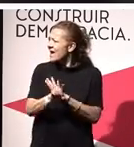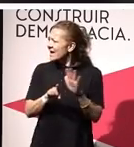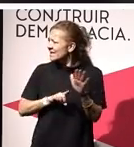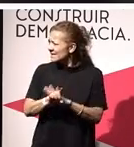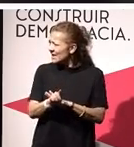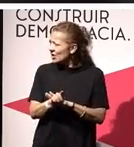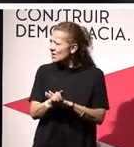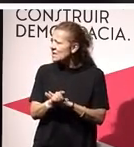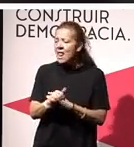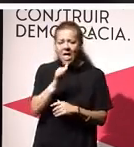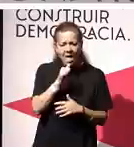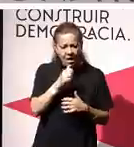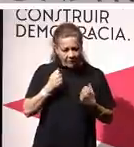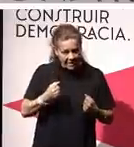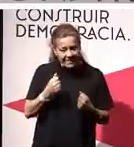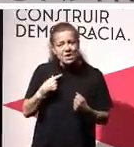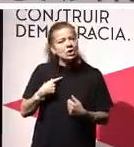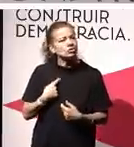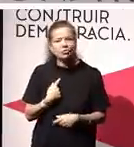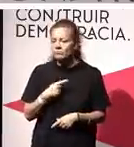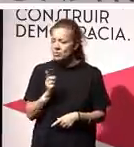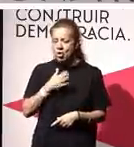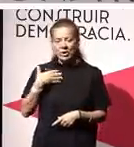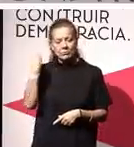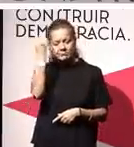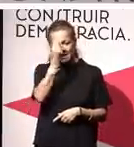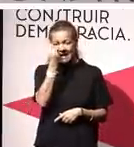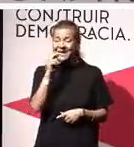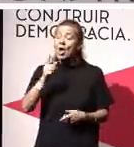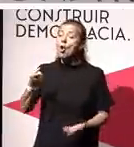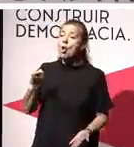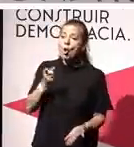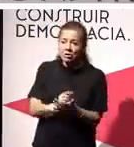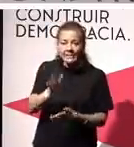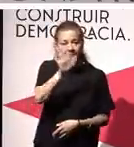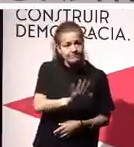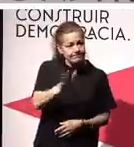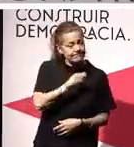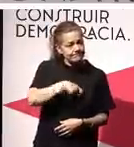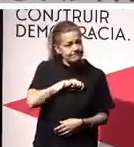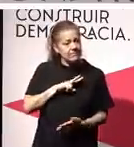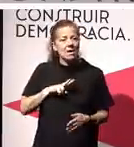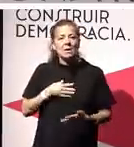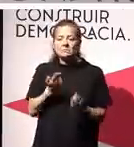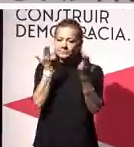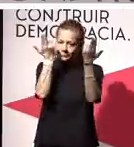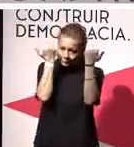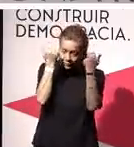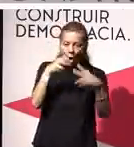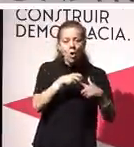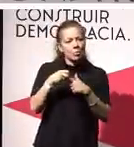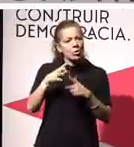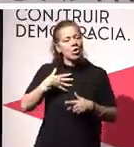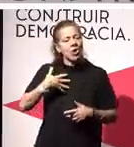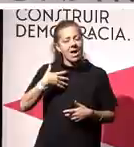saltos hidroeléctricos. Me niego, compañeros y compañeras, a que otra vez nuestro país se ponga de rodillas ante el oligopolio